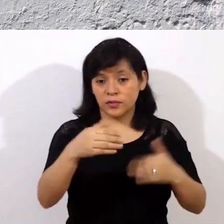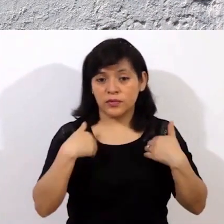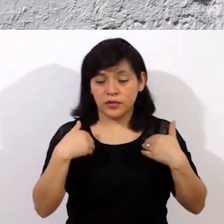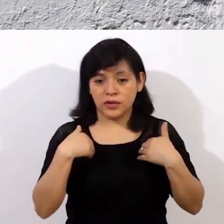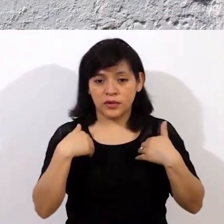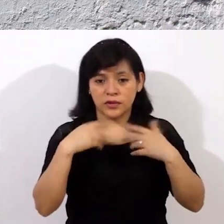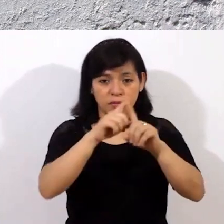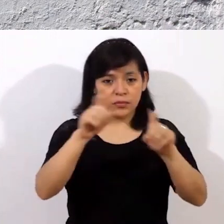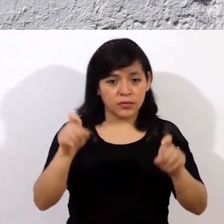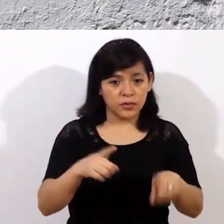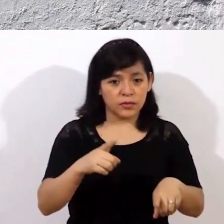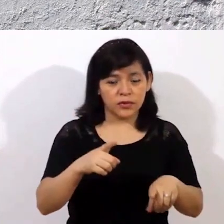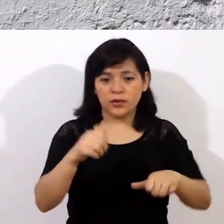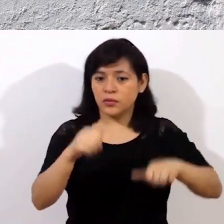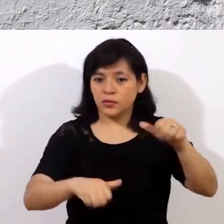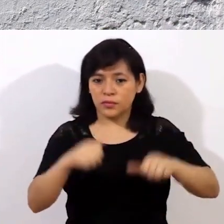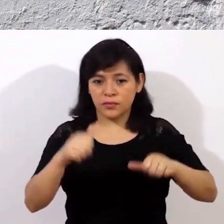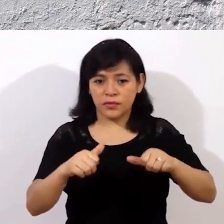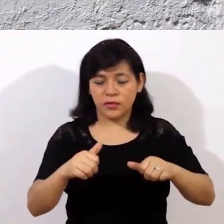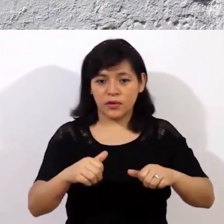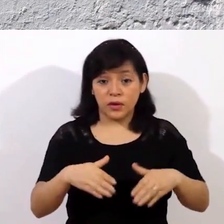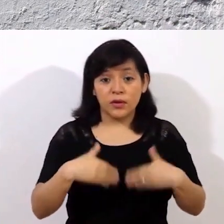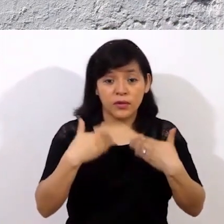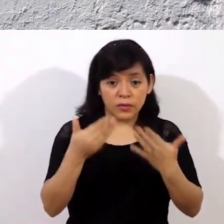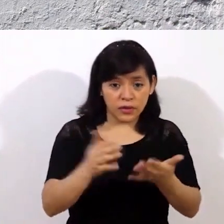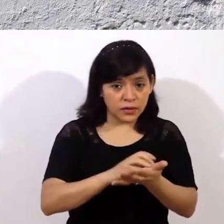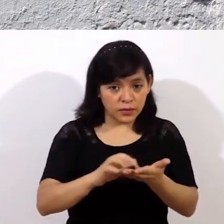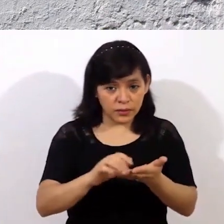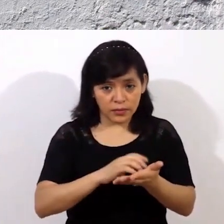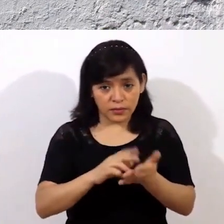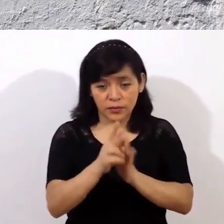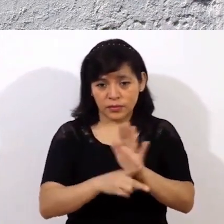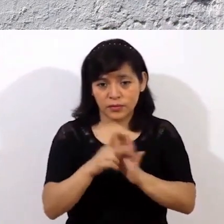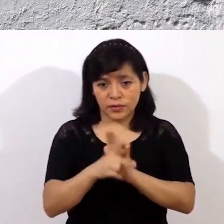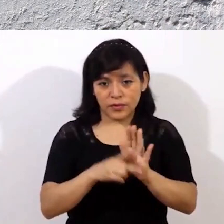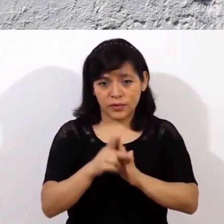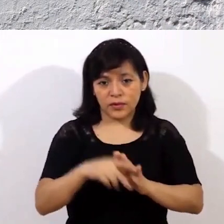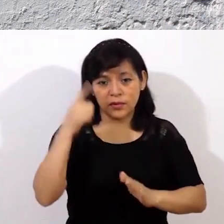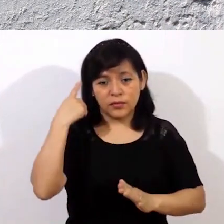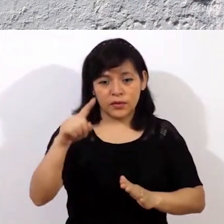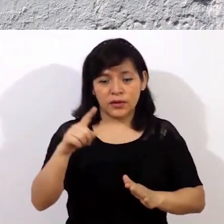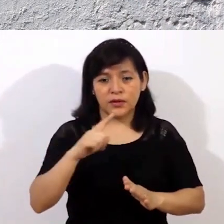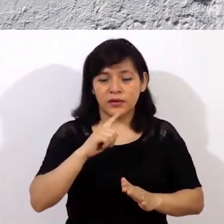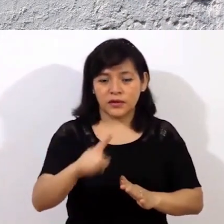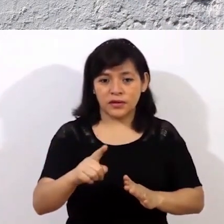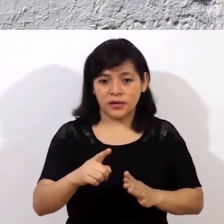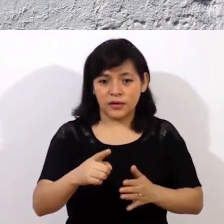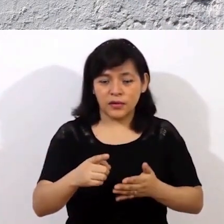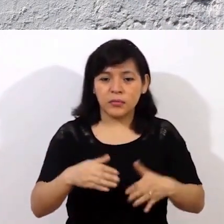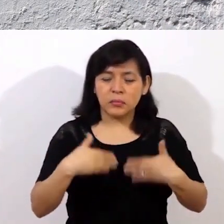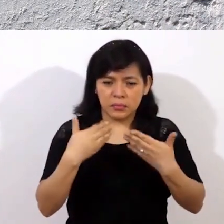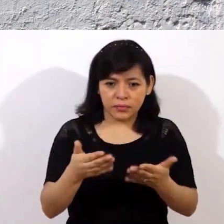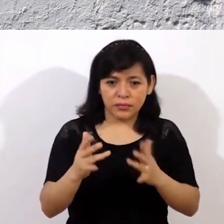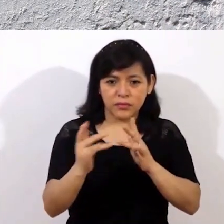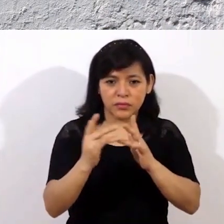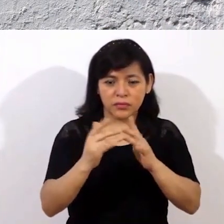todo este libro. Si tienes un comentario, una pregunta, una inquietud, por favor no dudes en dejar tu comentario al pie de este video